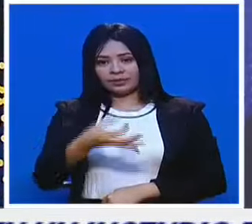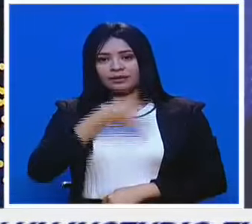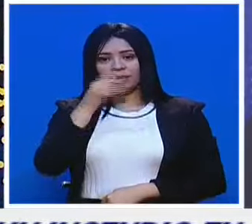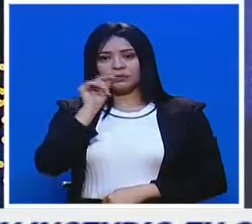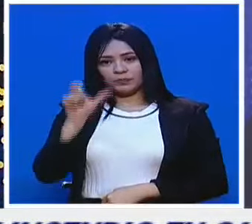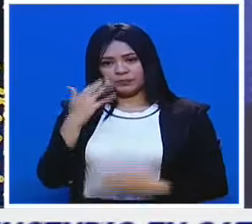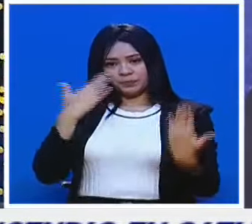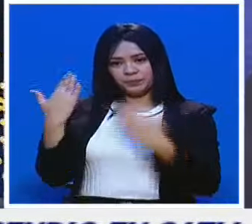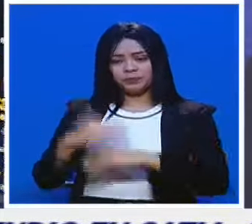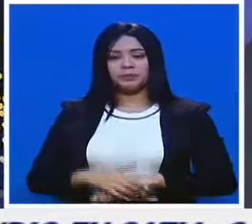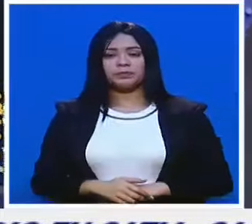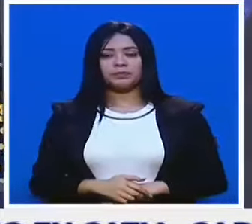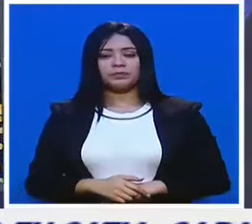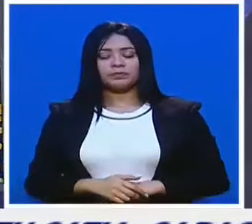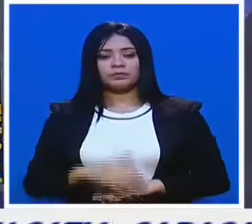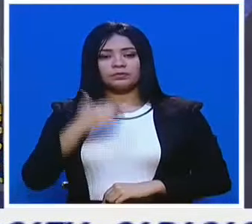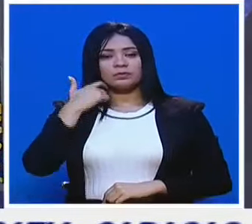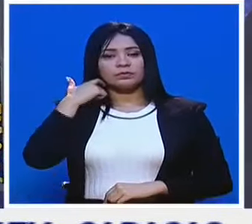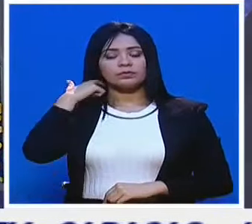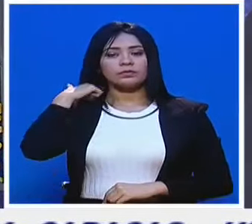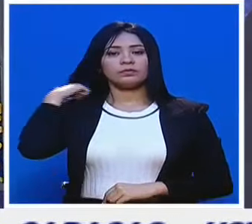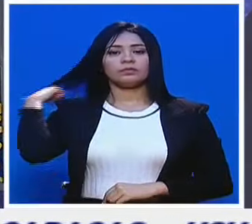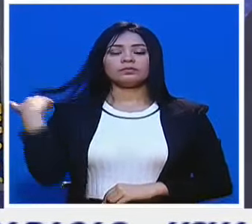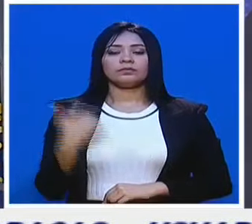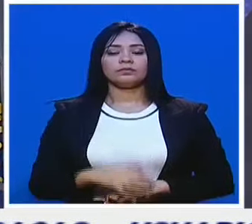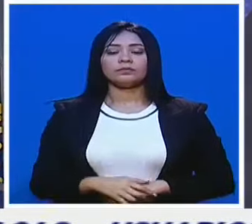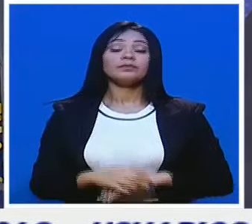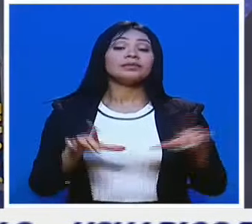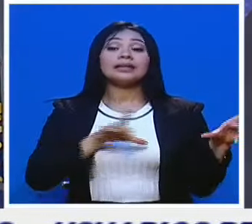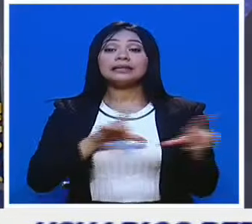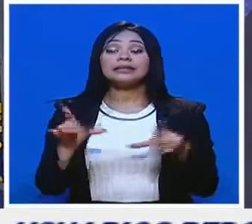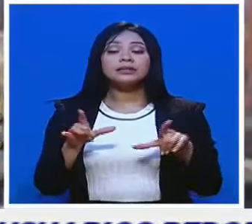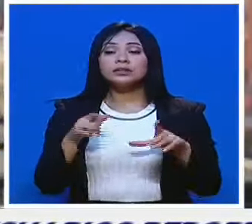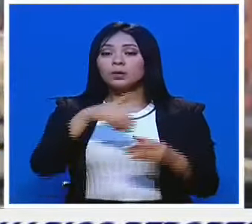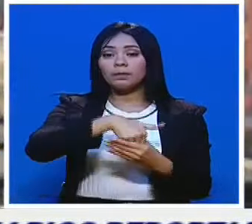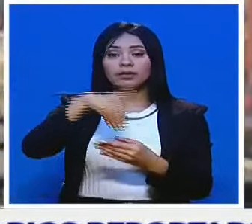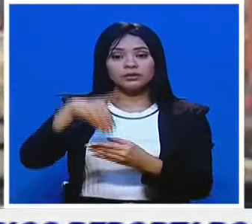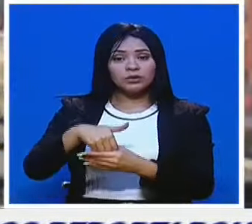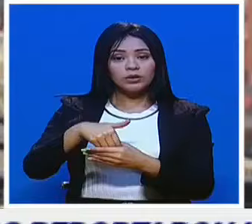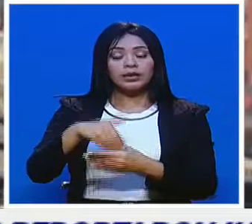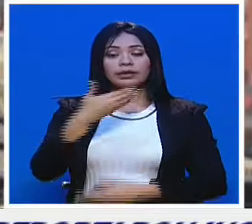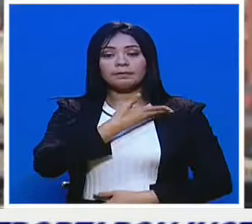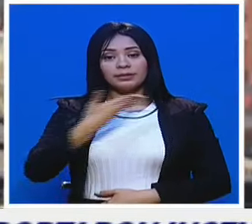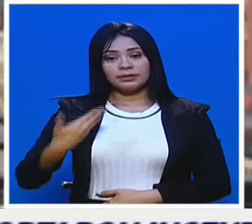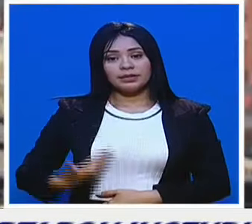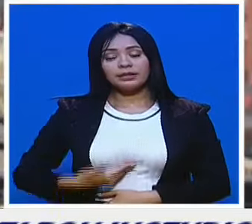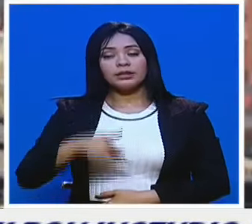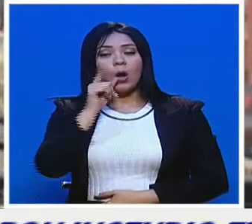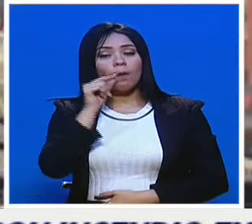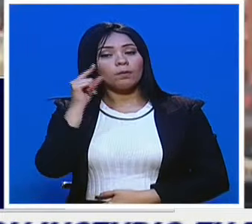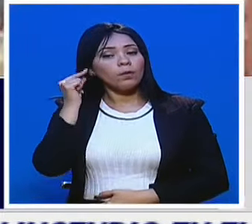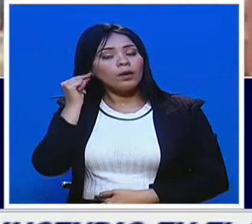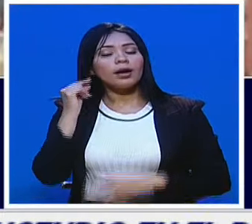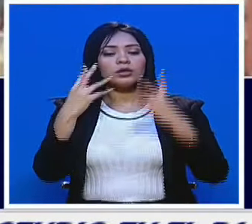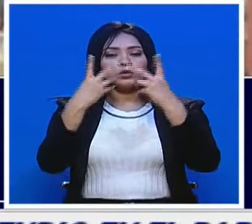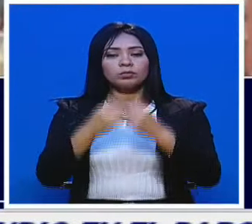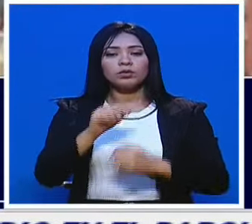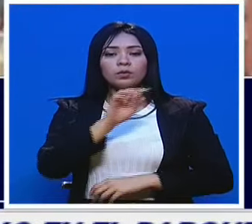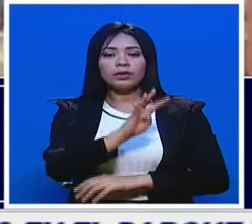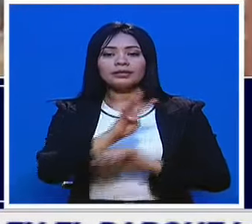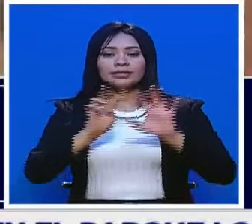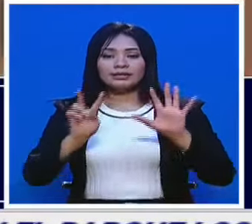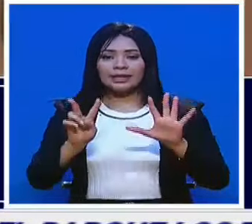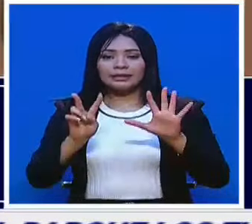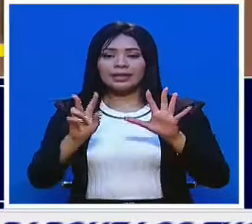Diego. Todo está listo y es amplia expectativa para la elección del presidente o presidenta número 47 de Estados